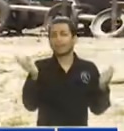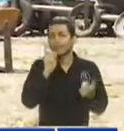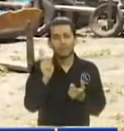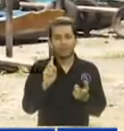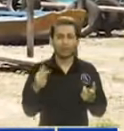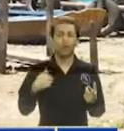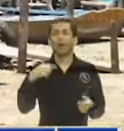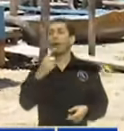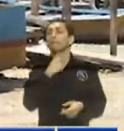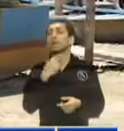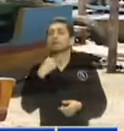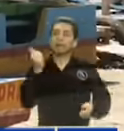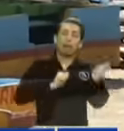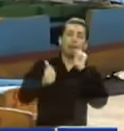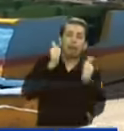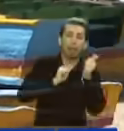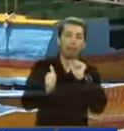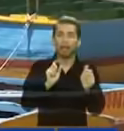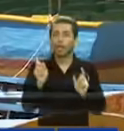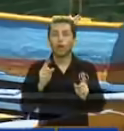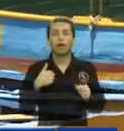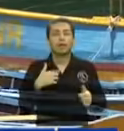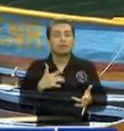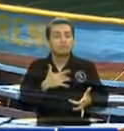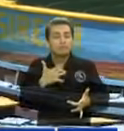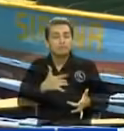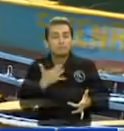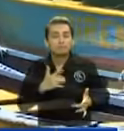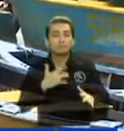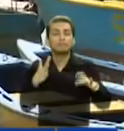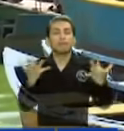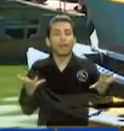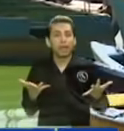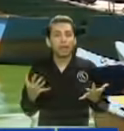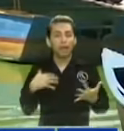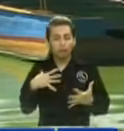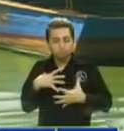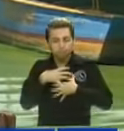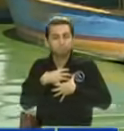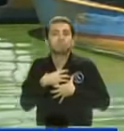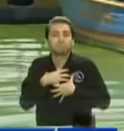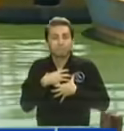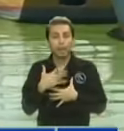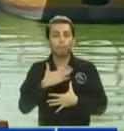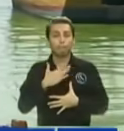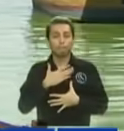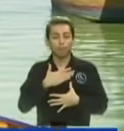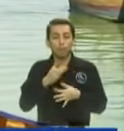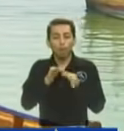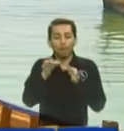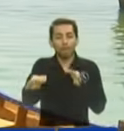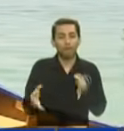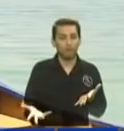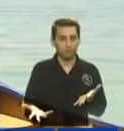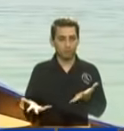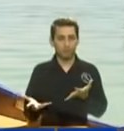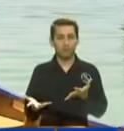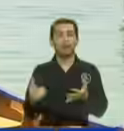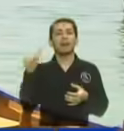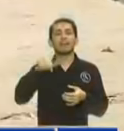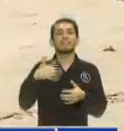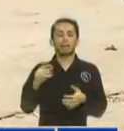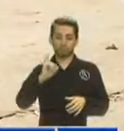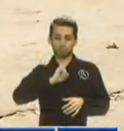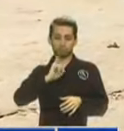tomando, sino que es el sentimiento, es algo muy patronal, una identidad de nuestro pueblo. Es una identidad